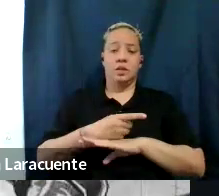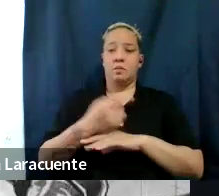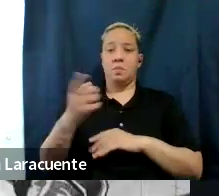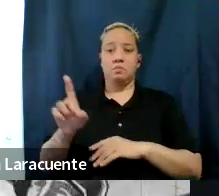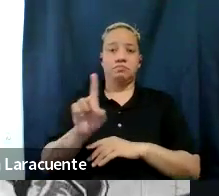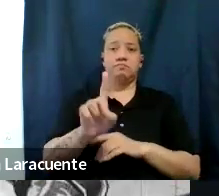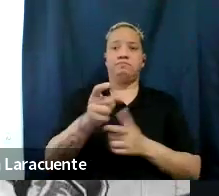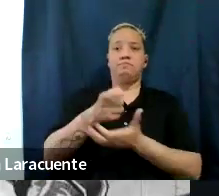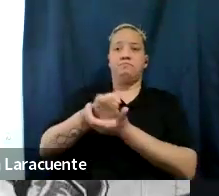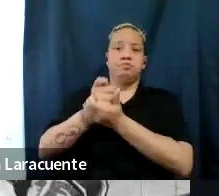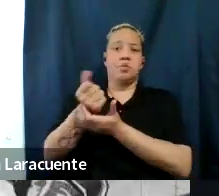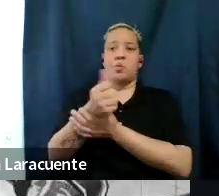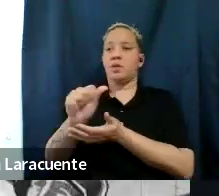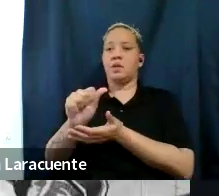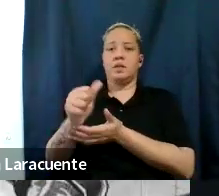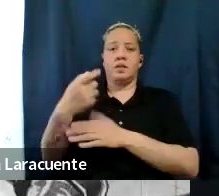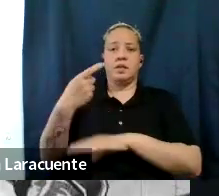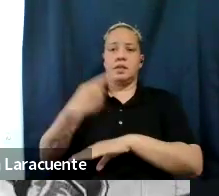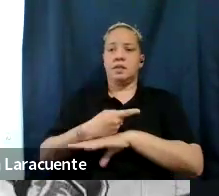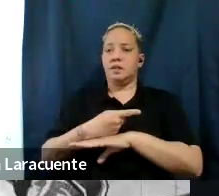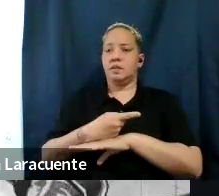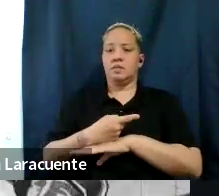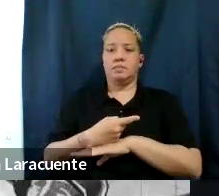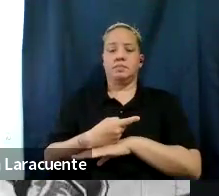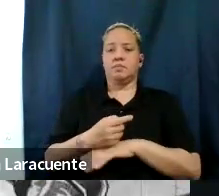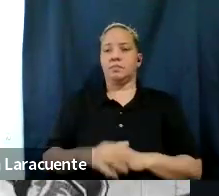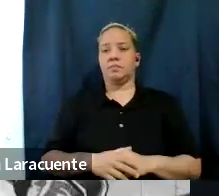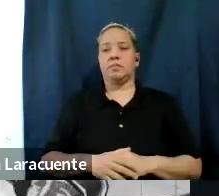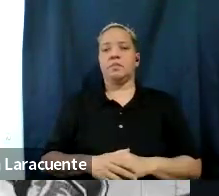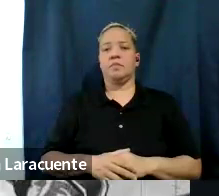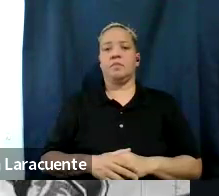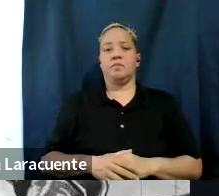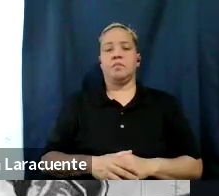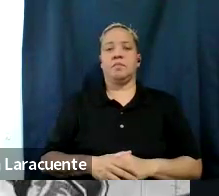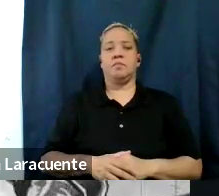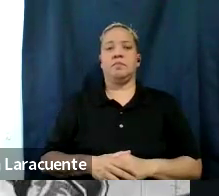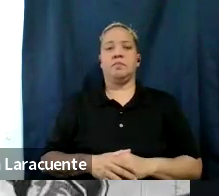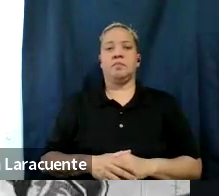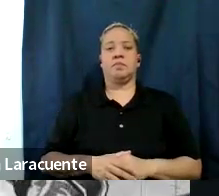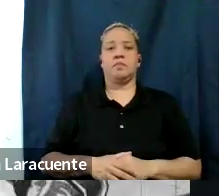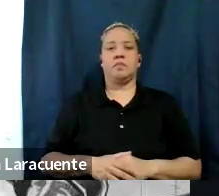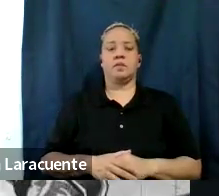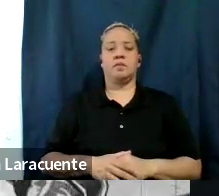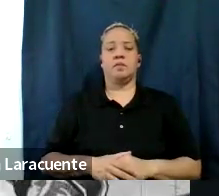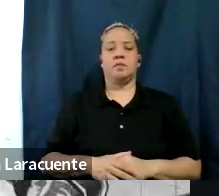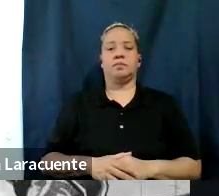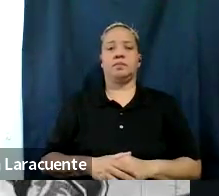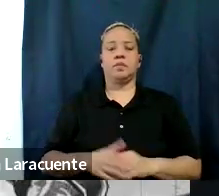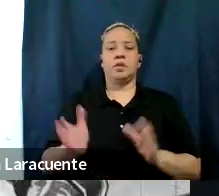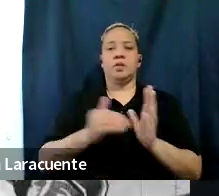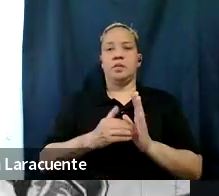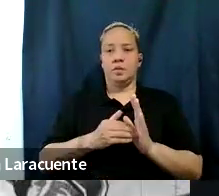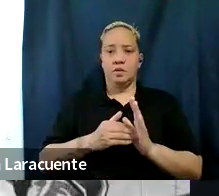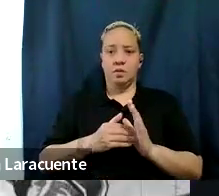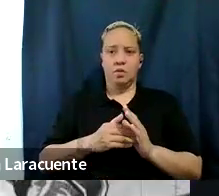en cualquier esquina, en cualquier tapia de cualquier cementerio de Madrid. Otra vez lo confundieron con un cura,